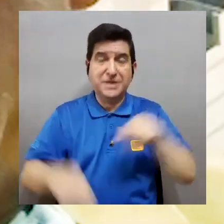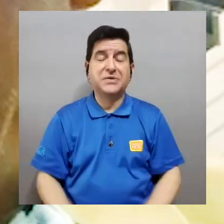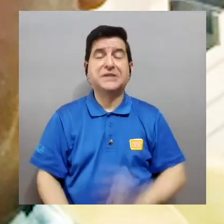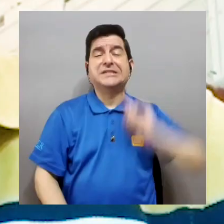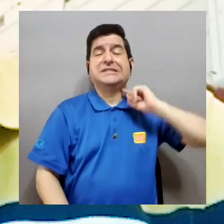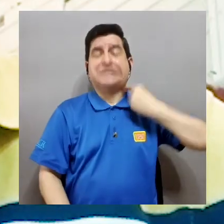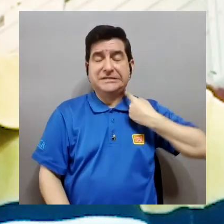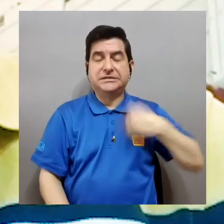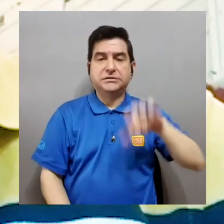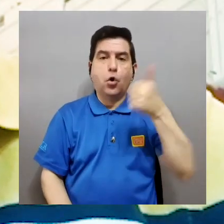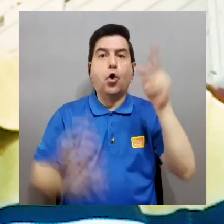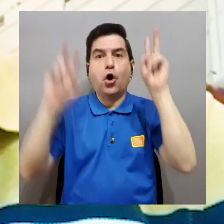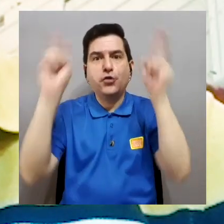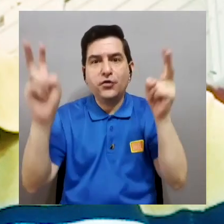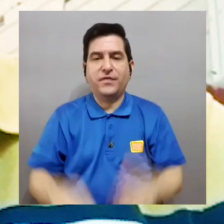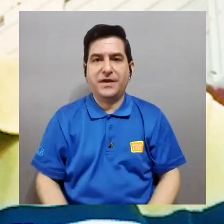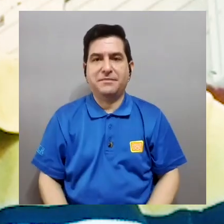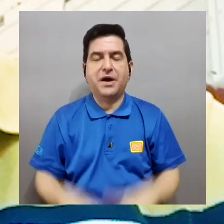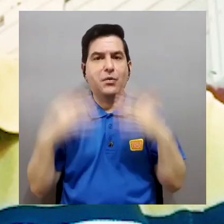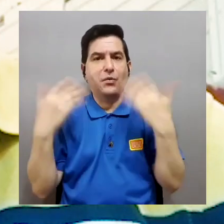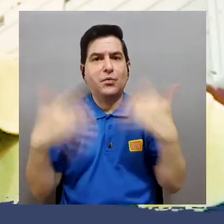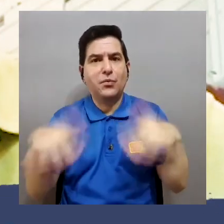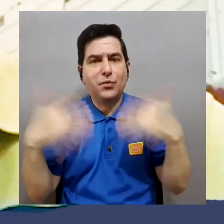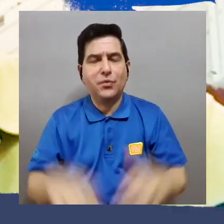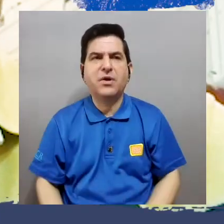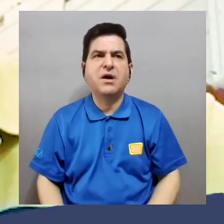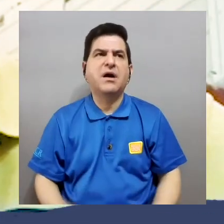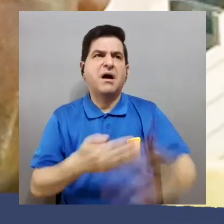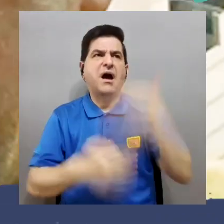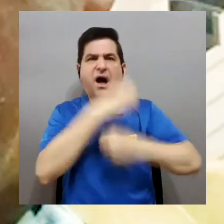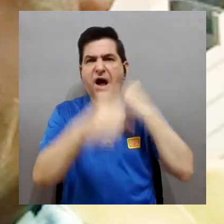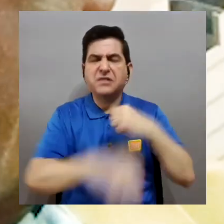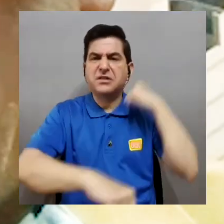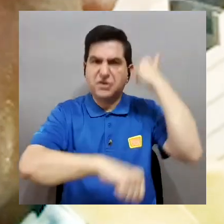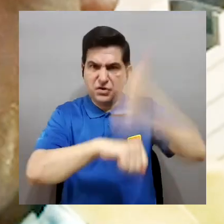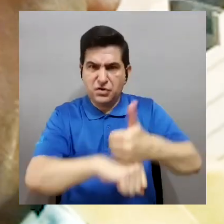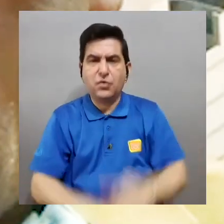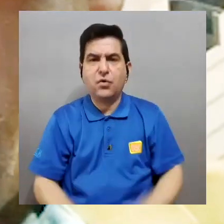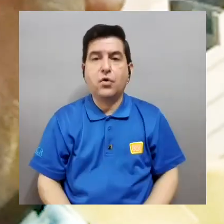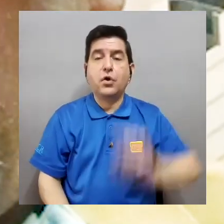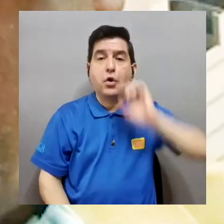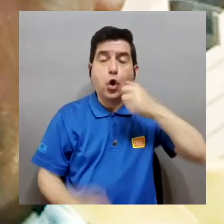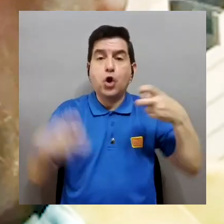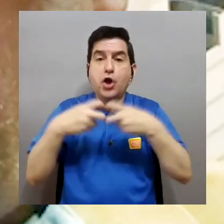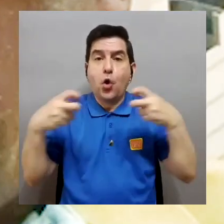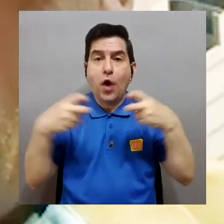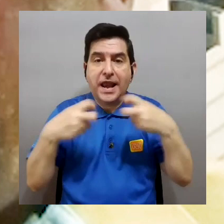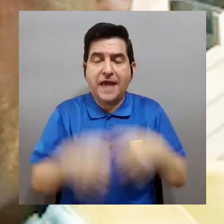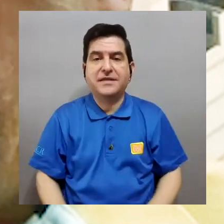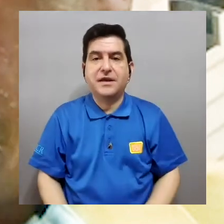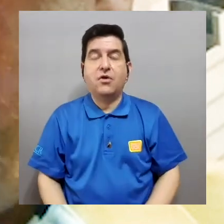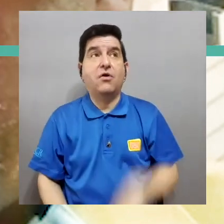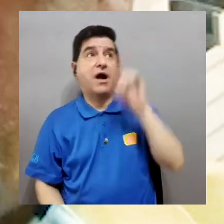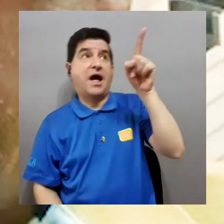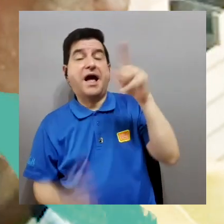encarece enormemente. Otro de los temas que encarecen enormemente fue que hace unos años se estableció como el código eléctrico, el